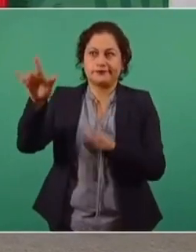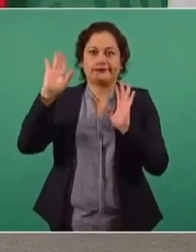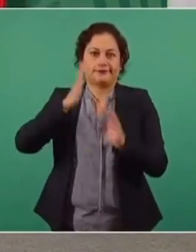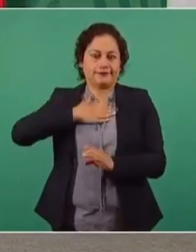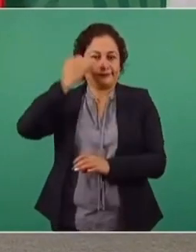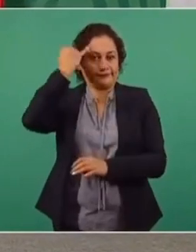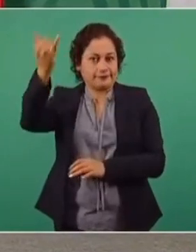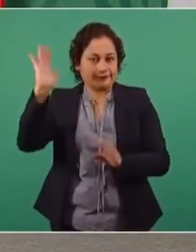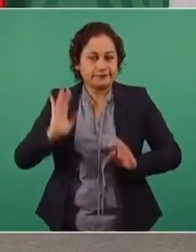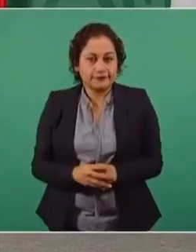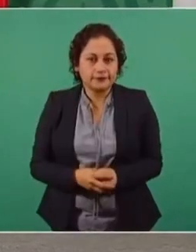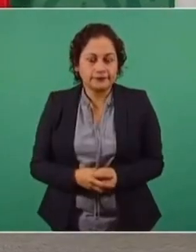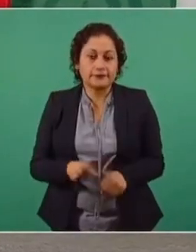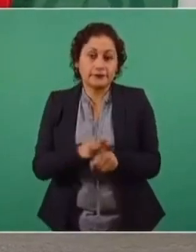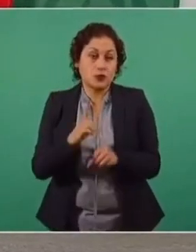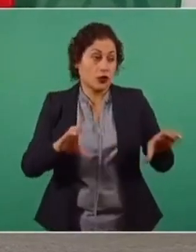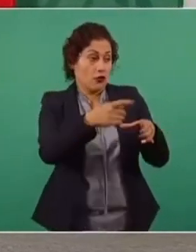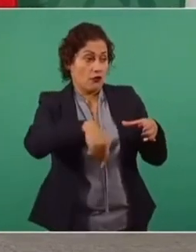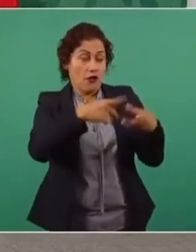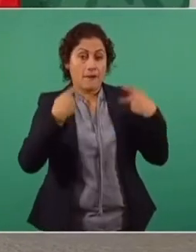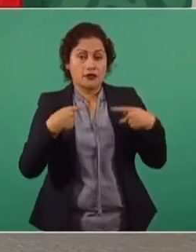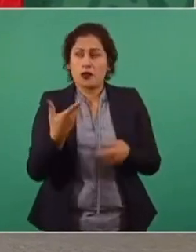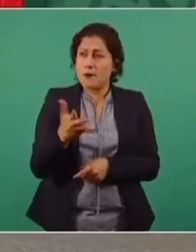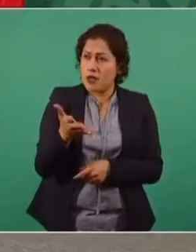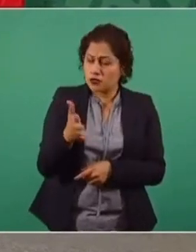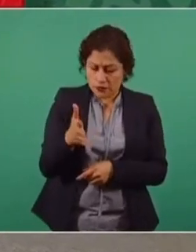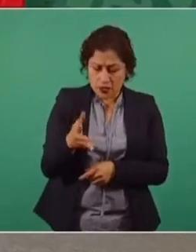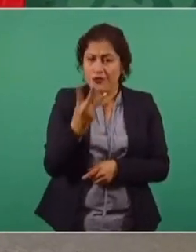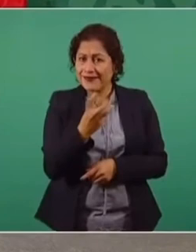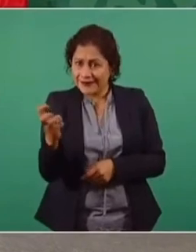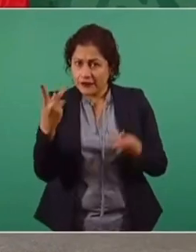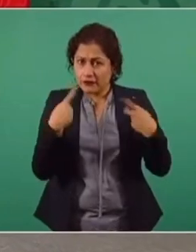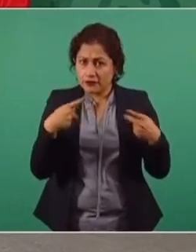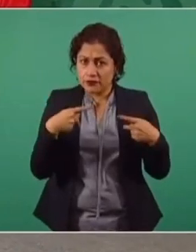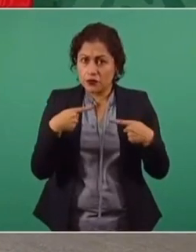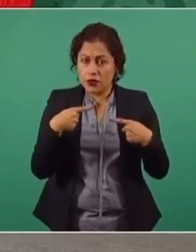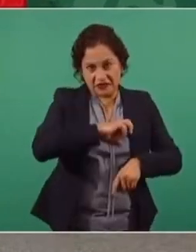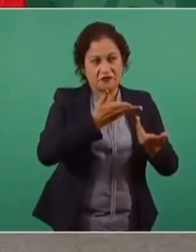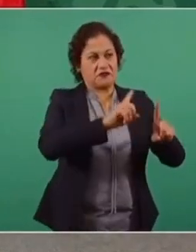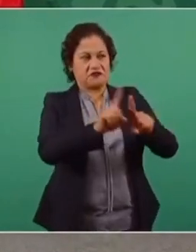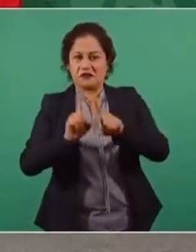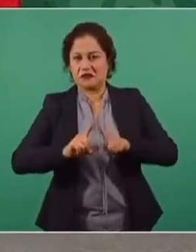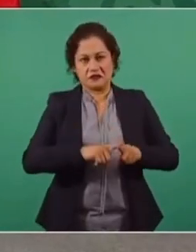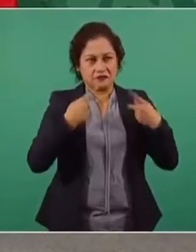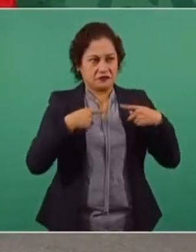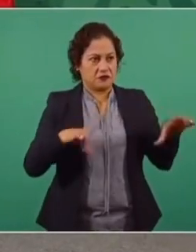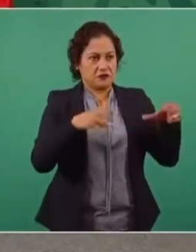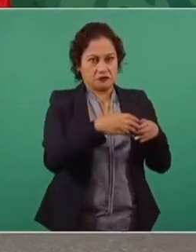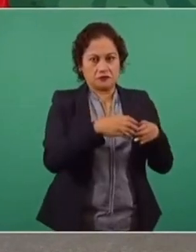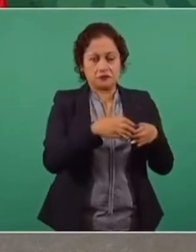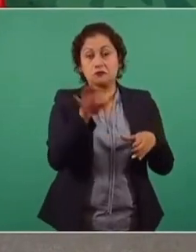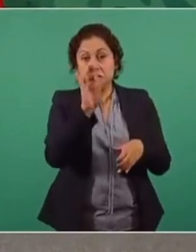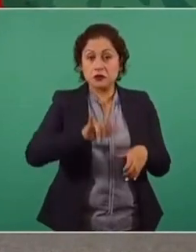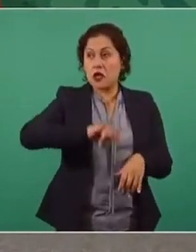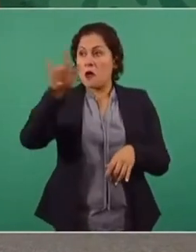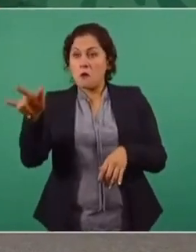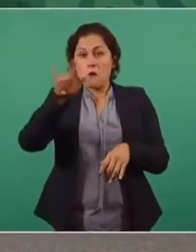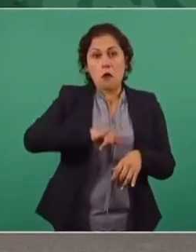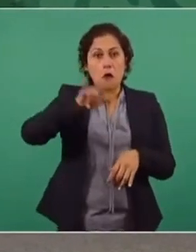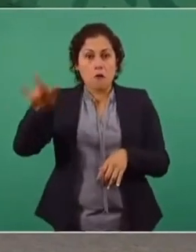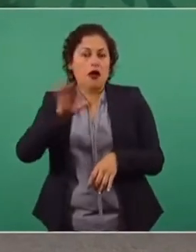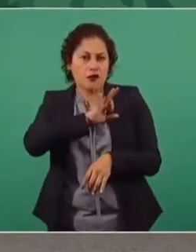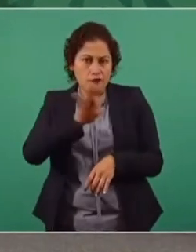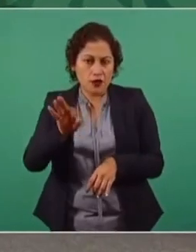Porque es un grupo eso. Son alrededor de o cerca de 300 deportistas. Varios viajes, ¿no? Pero